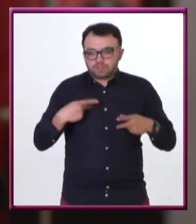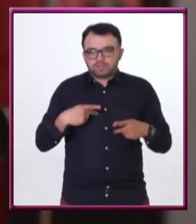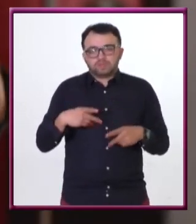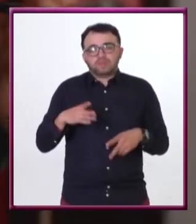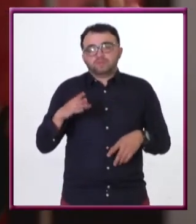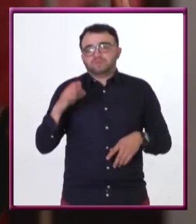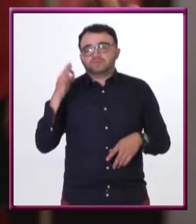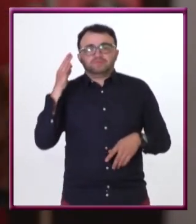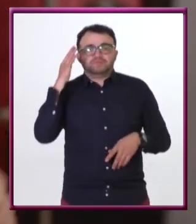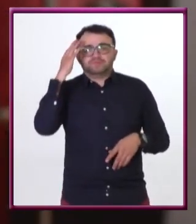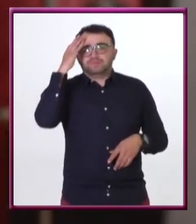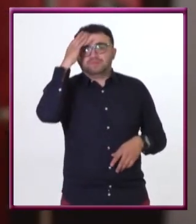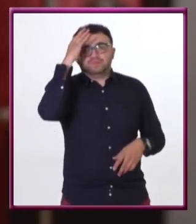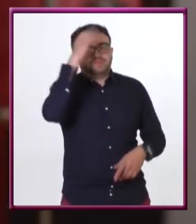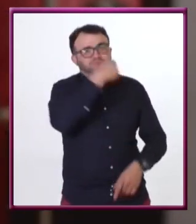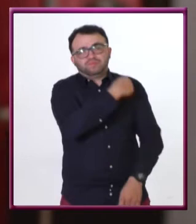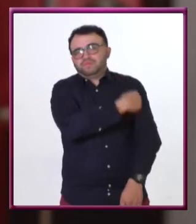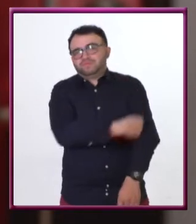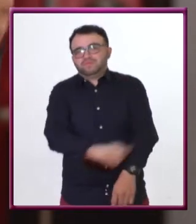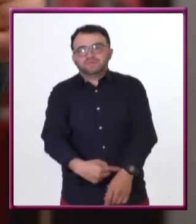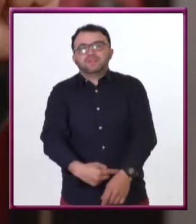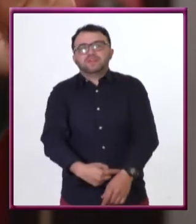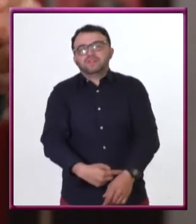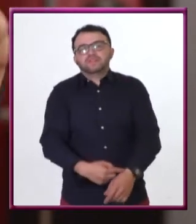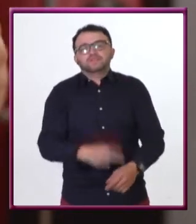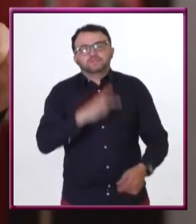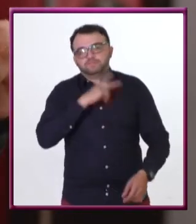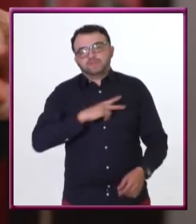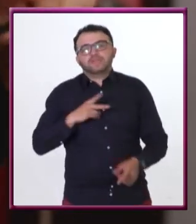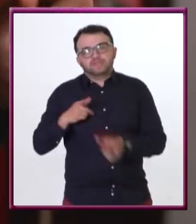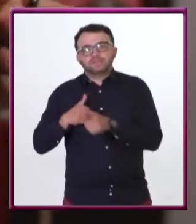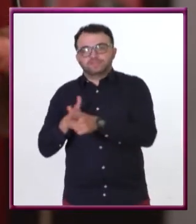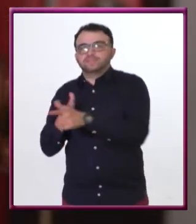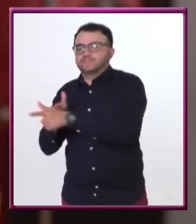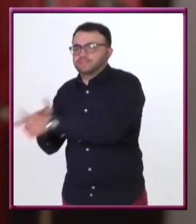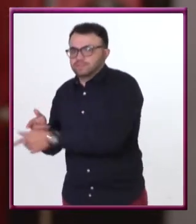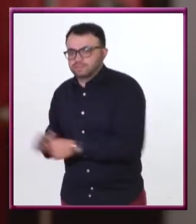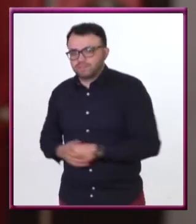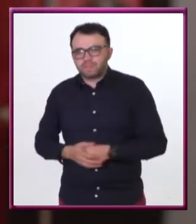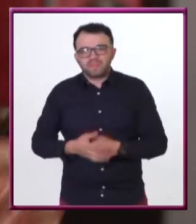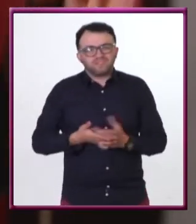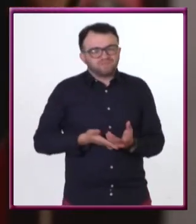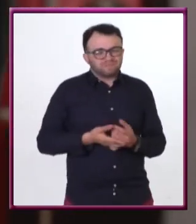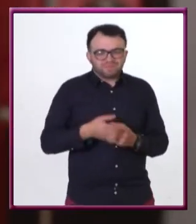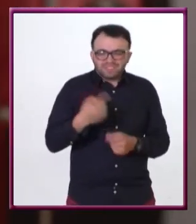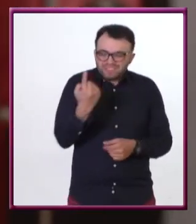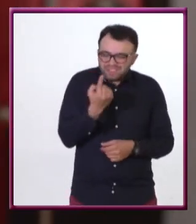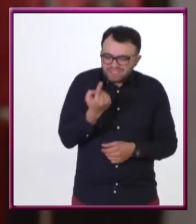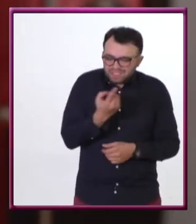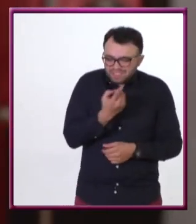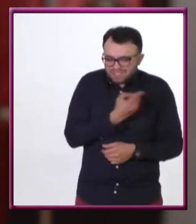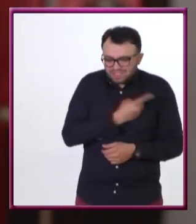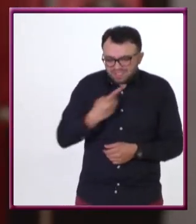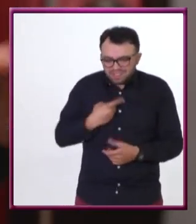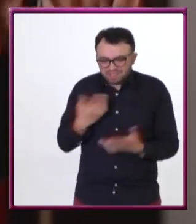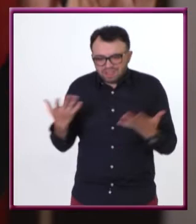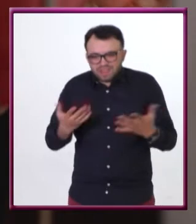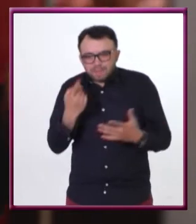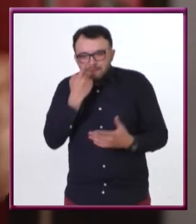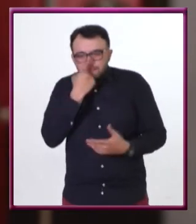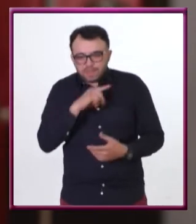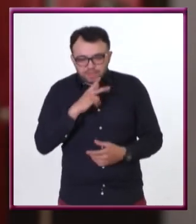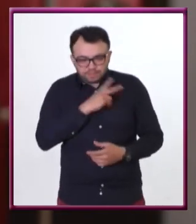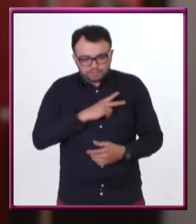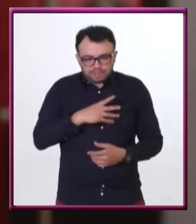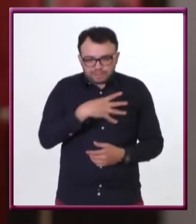se tendría que hacer o qué se tendría que manipular en esta función para que fuera más lenta y que eventualmente